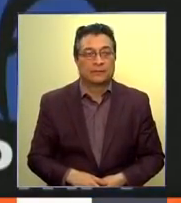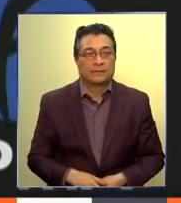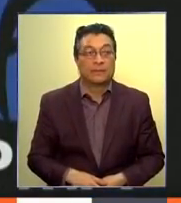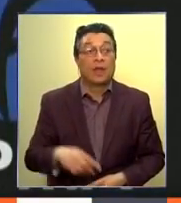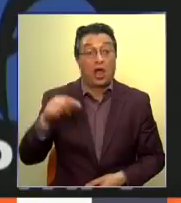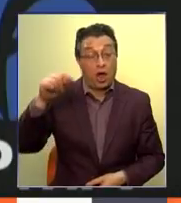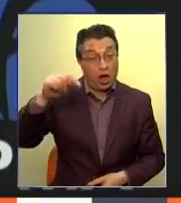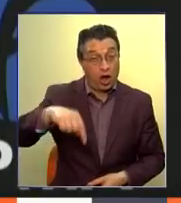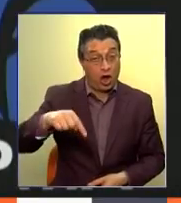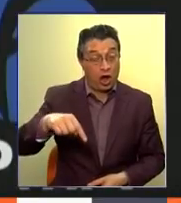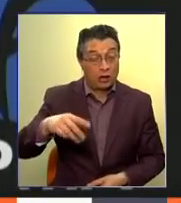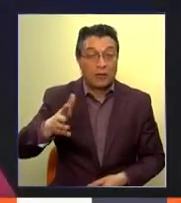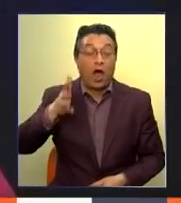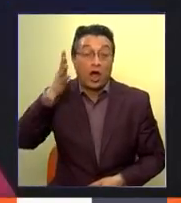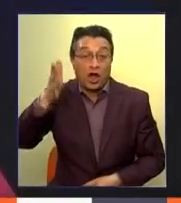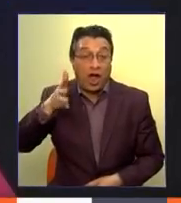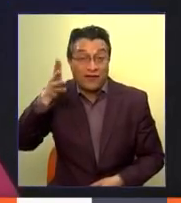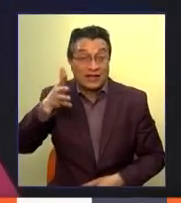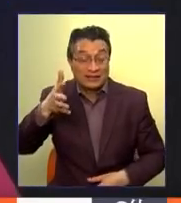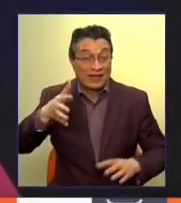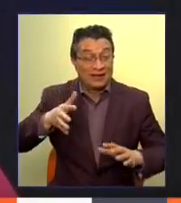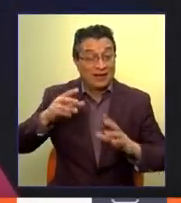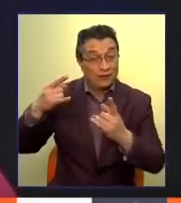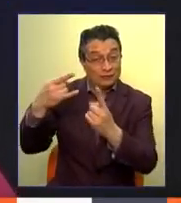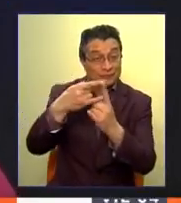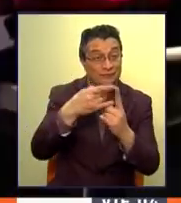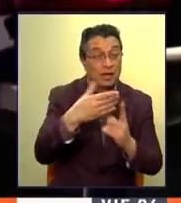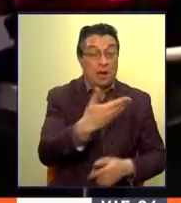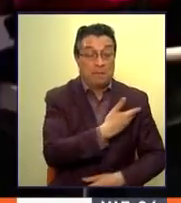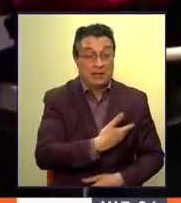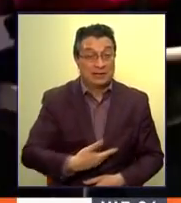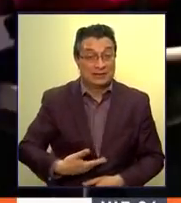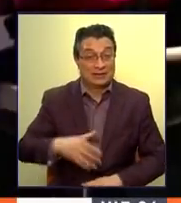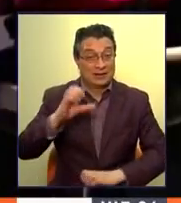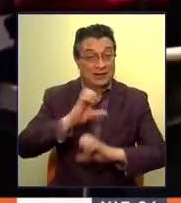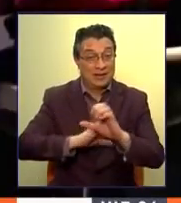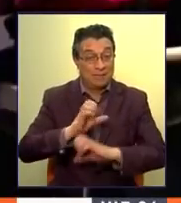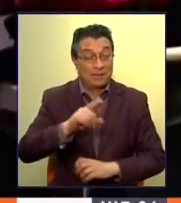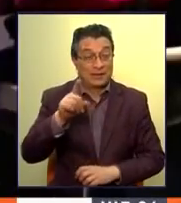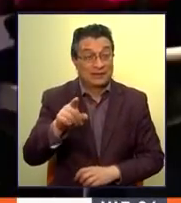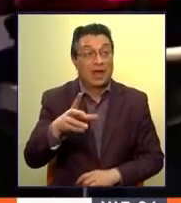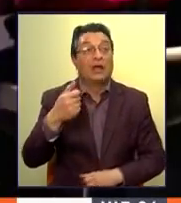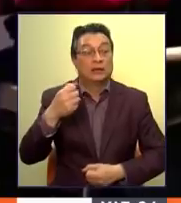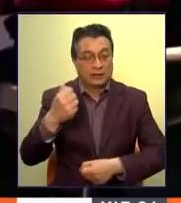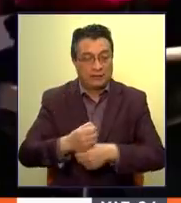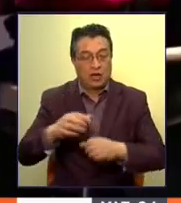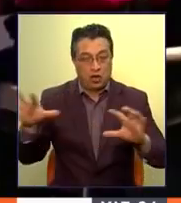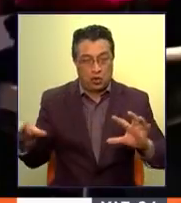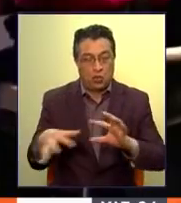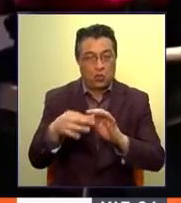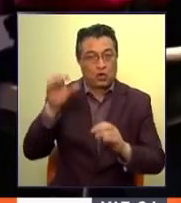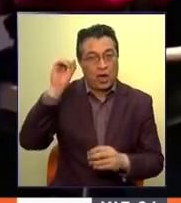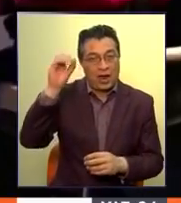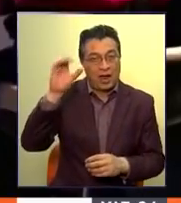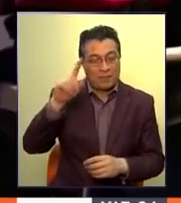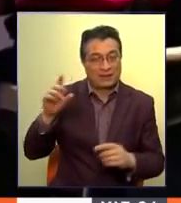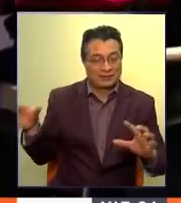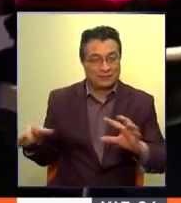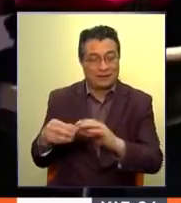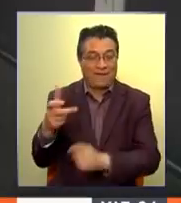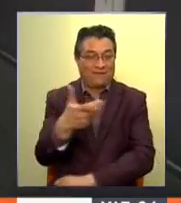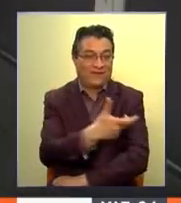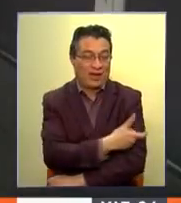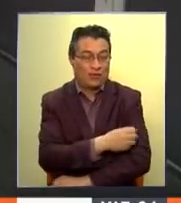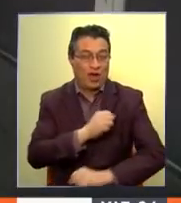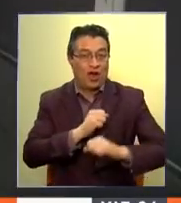Hoy, en una conferencia online, el presidente de la compañía estadounidense Pfizer, que trabaja en conjunto con la alemana BioNTech en la vacuna contra